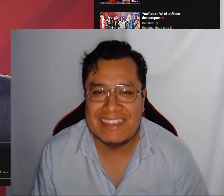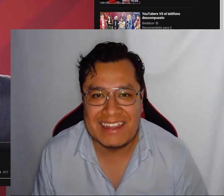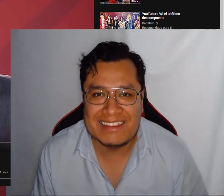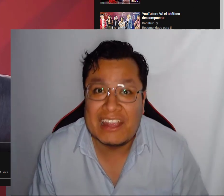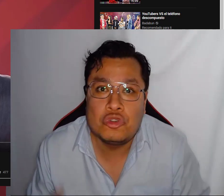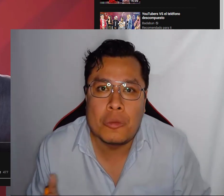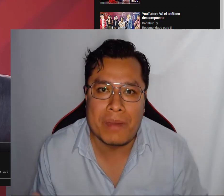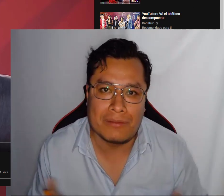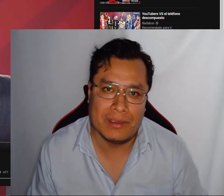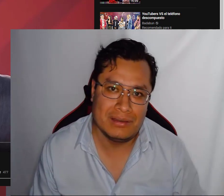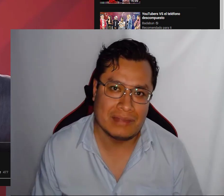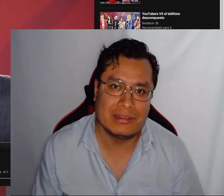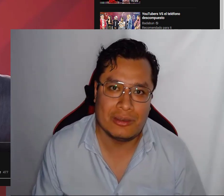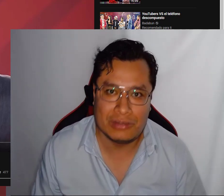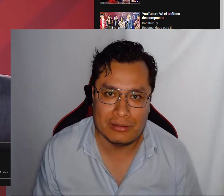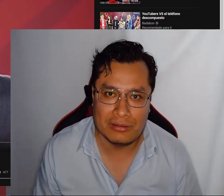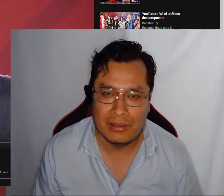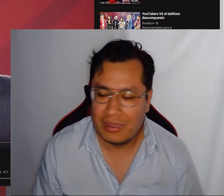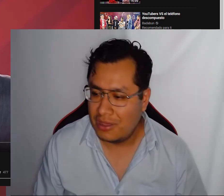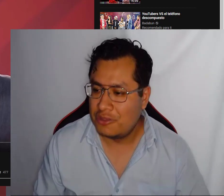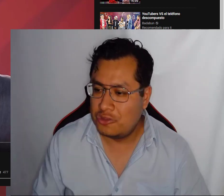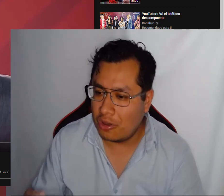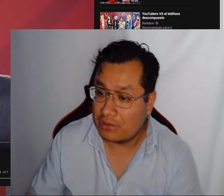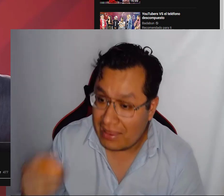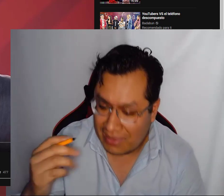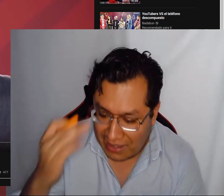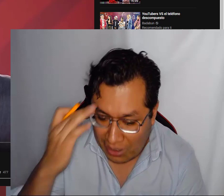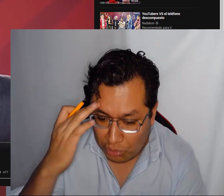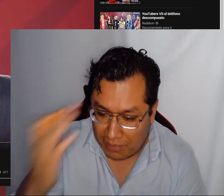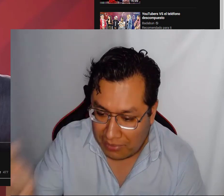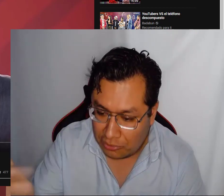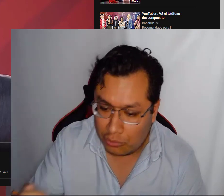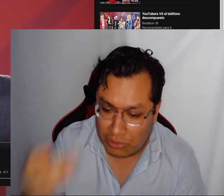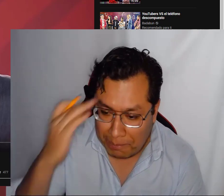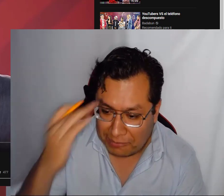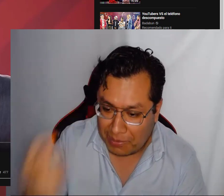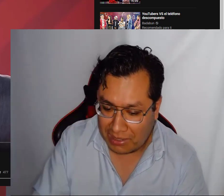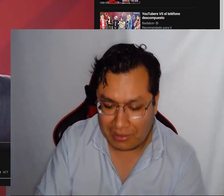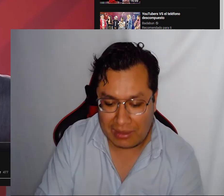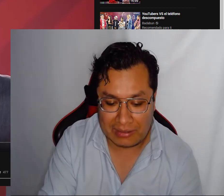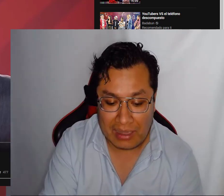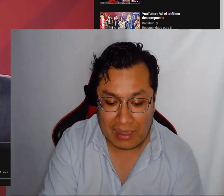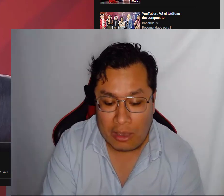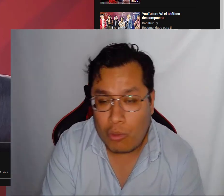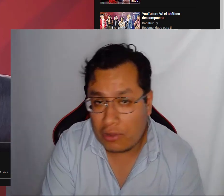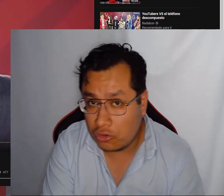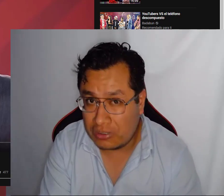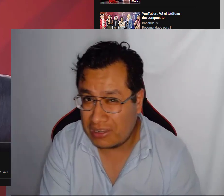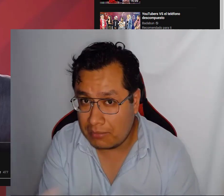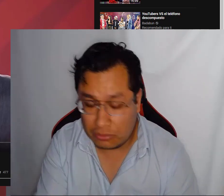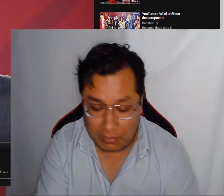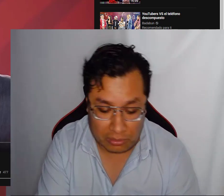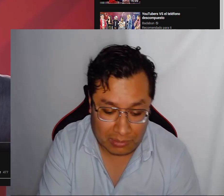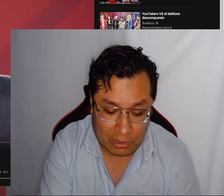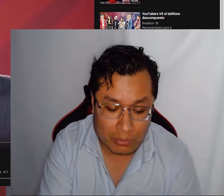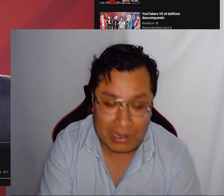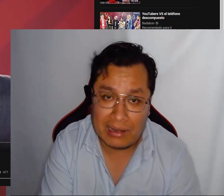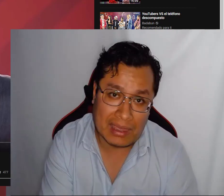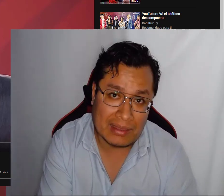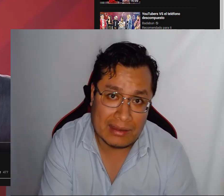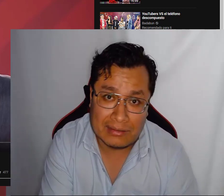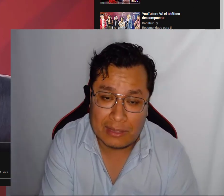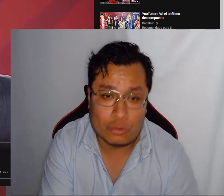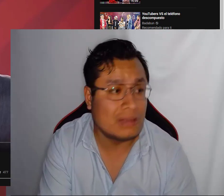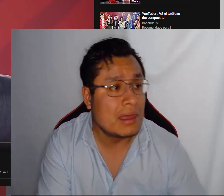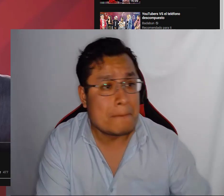ni siquiera salen su perfil así se los digo yo tendría una visión una perspectiva de decir cuántos docentes más o menos se van a jubilar